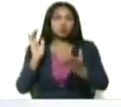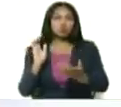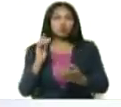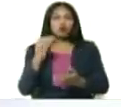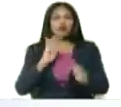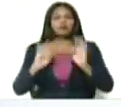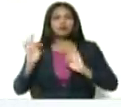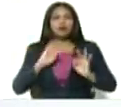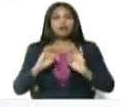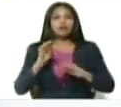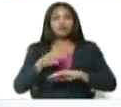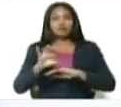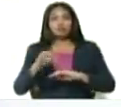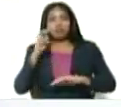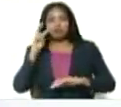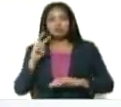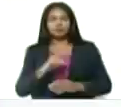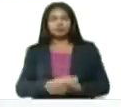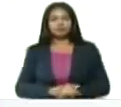Teatro Municipal, en esa esquina,